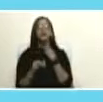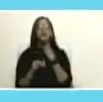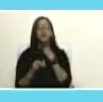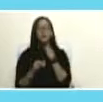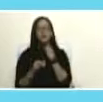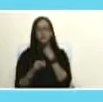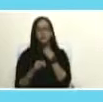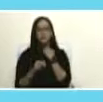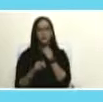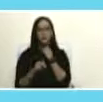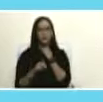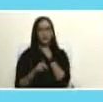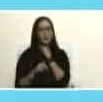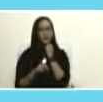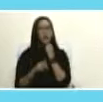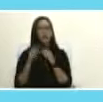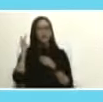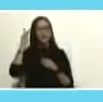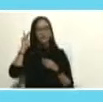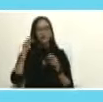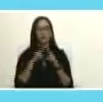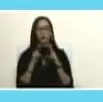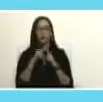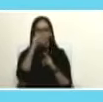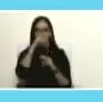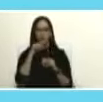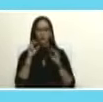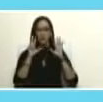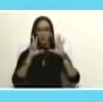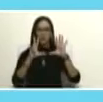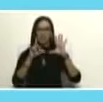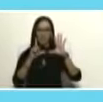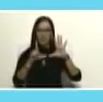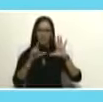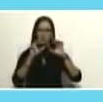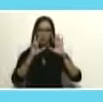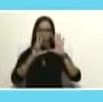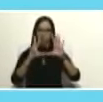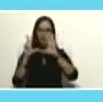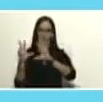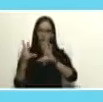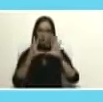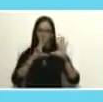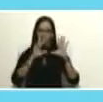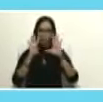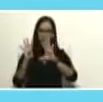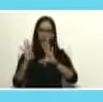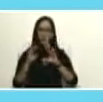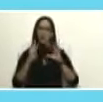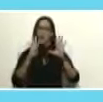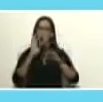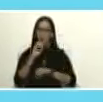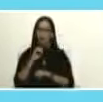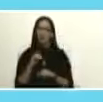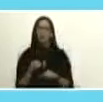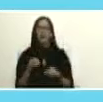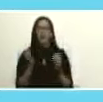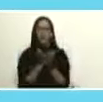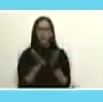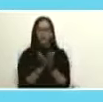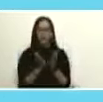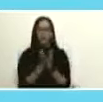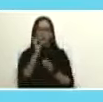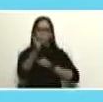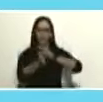A Nelson Ruiz lo conocí en el año 87, 88, 89, 90. Era estudiante del Pedagógico de